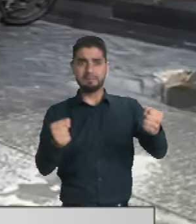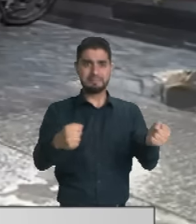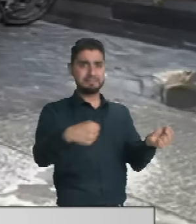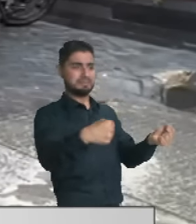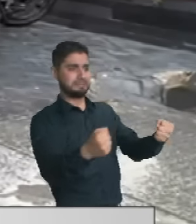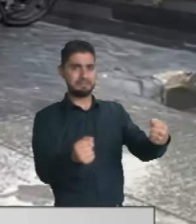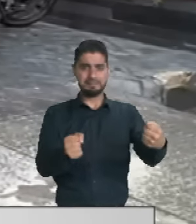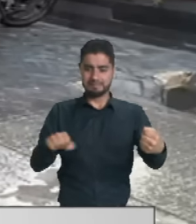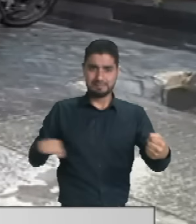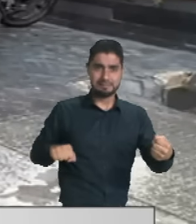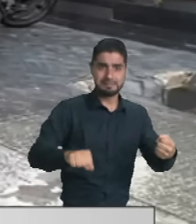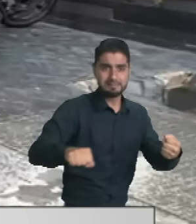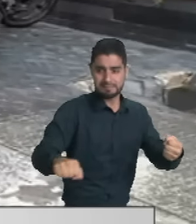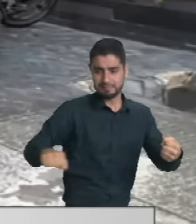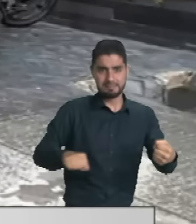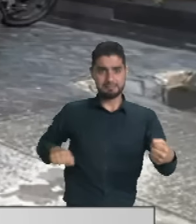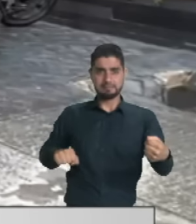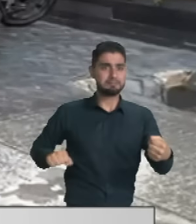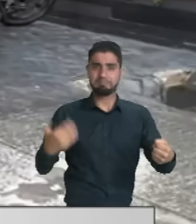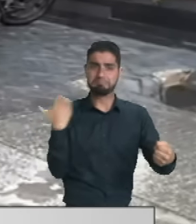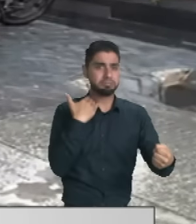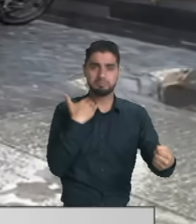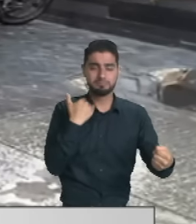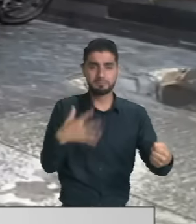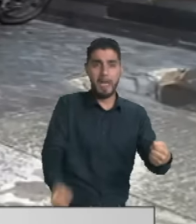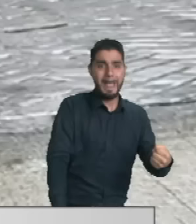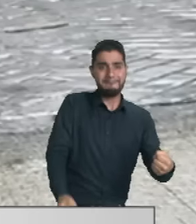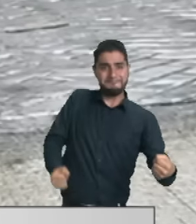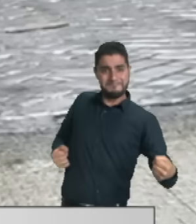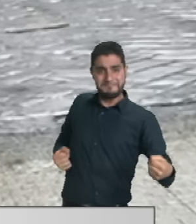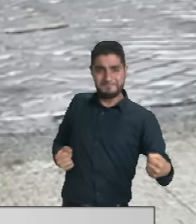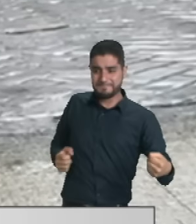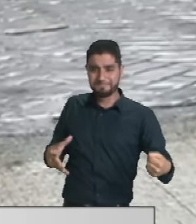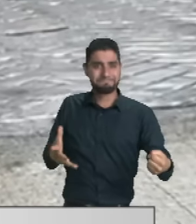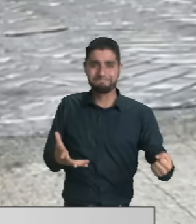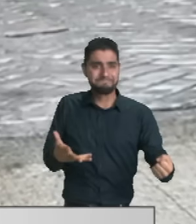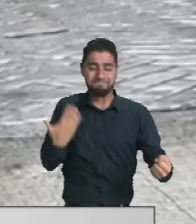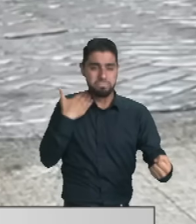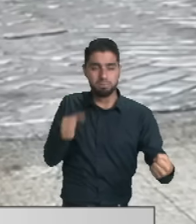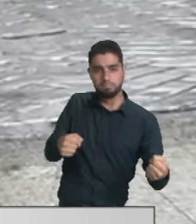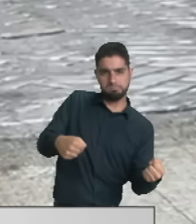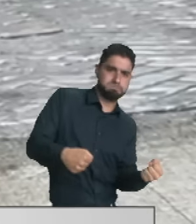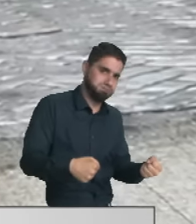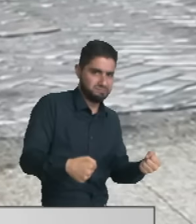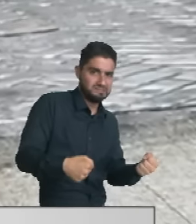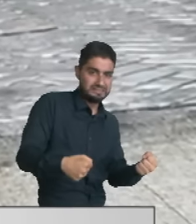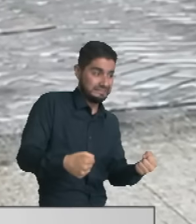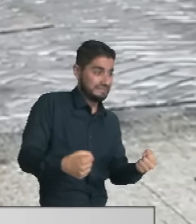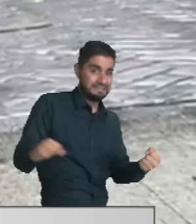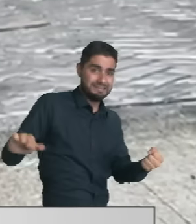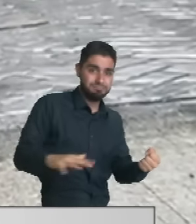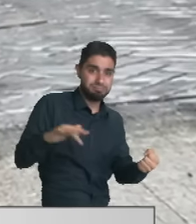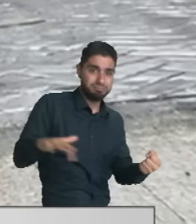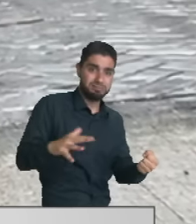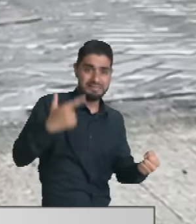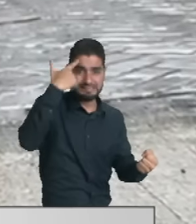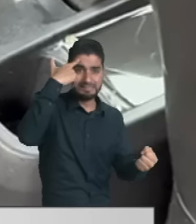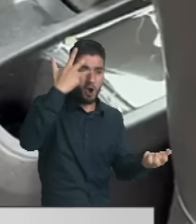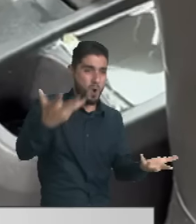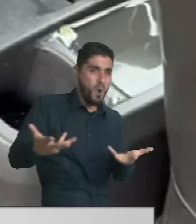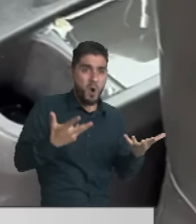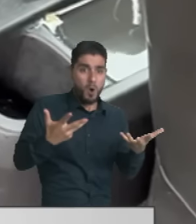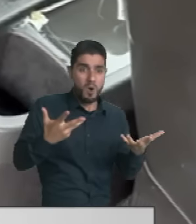adelante o para atrás. Lo que hice fue colocar el freno de mano, el carro pega en todo el muro. El drama sorprendió a Caroline cuando por teléfono